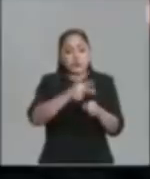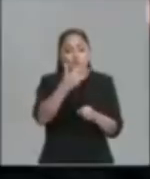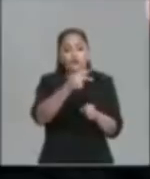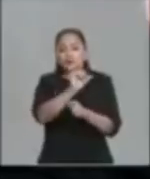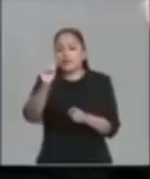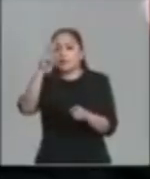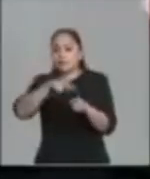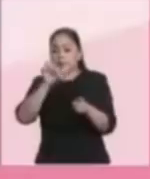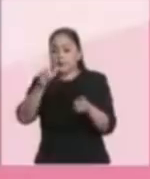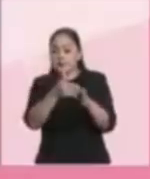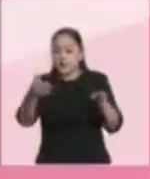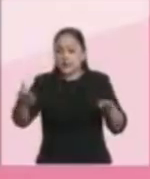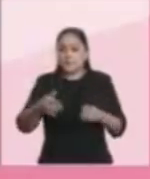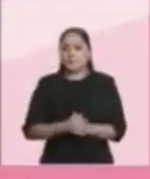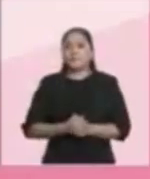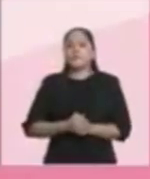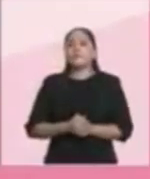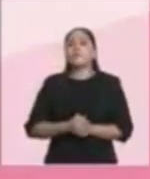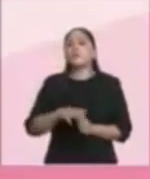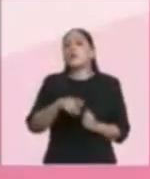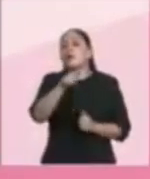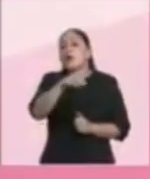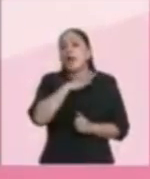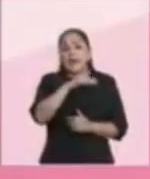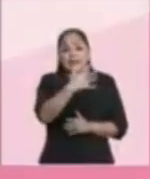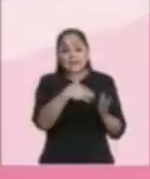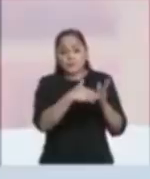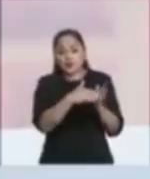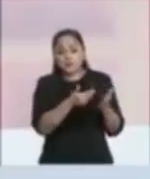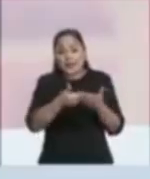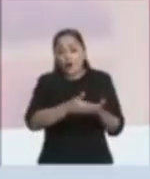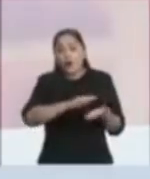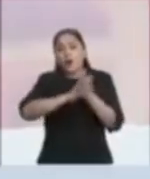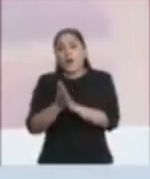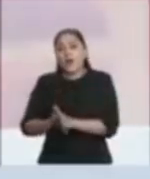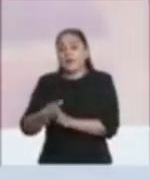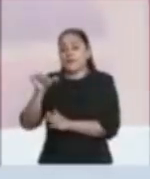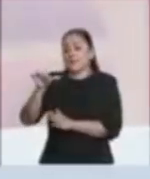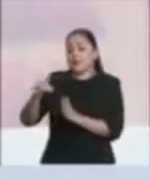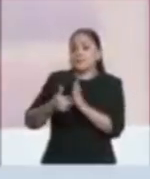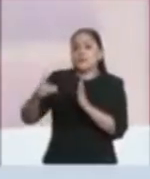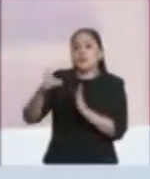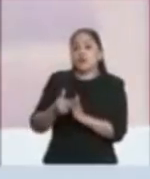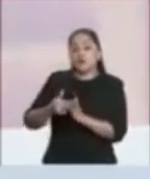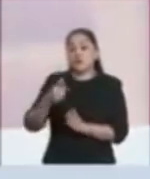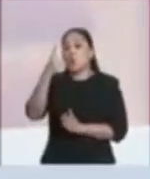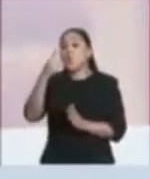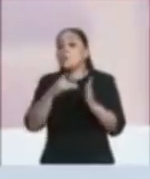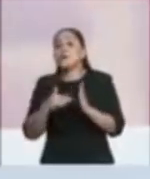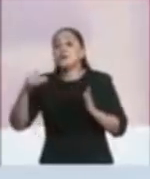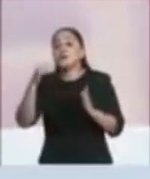2008-2016, de 15 en términos generales a 16 millones, 1 millón de jóvenes.